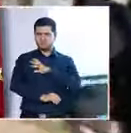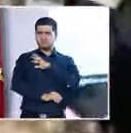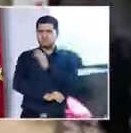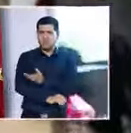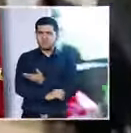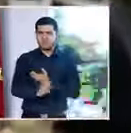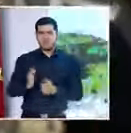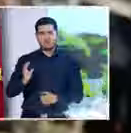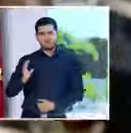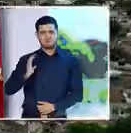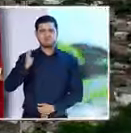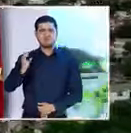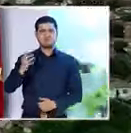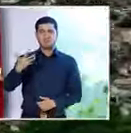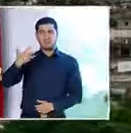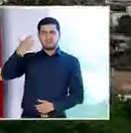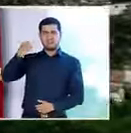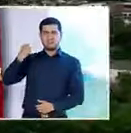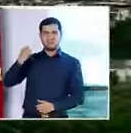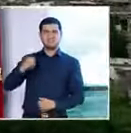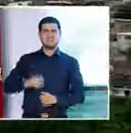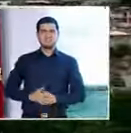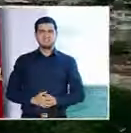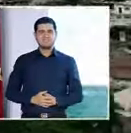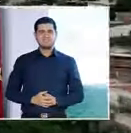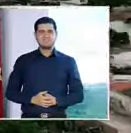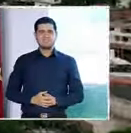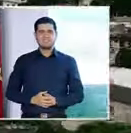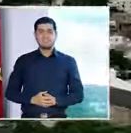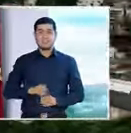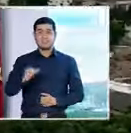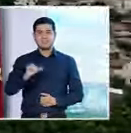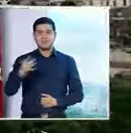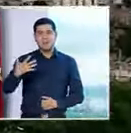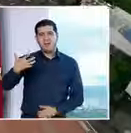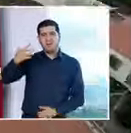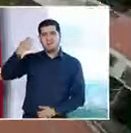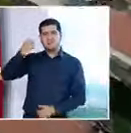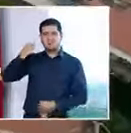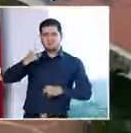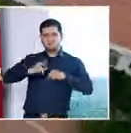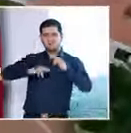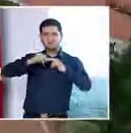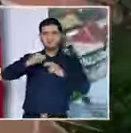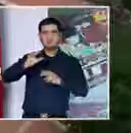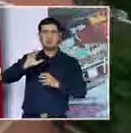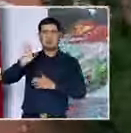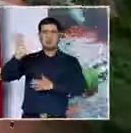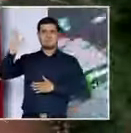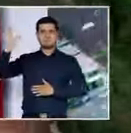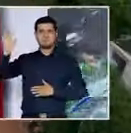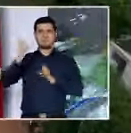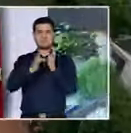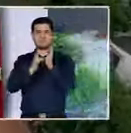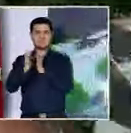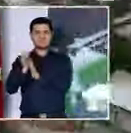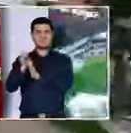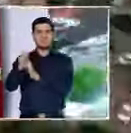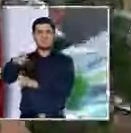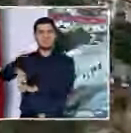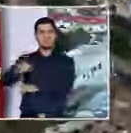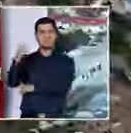historia. Como esa que se levanta en la inmensidad del monumento a Cristo Rey en pleno corazón de Cúcuta,